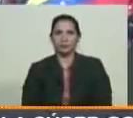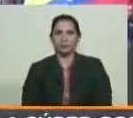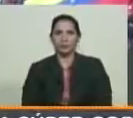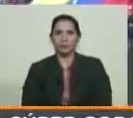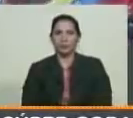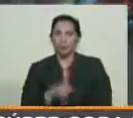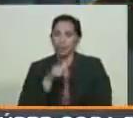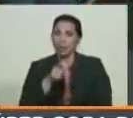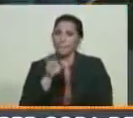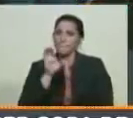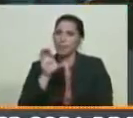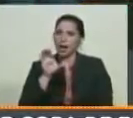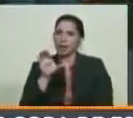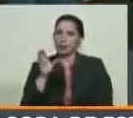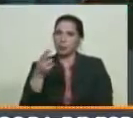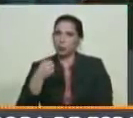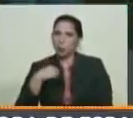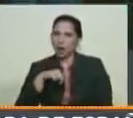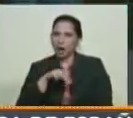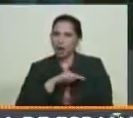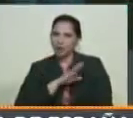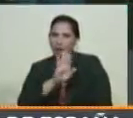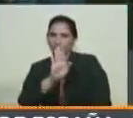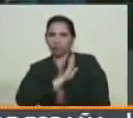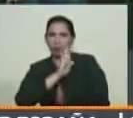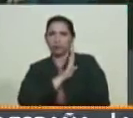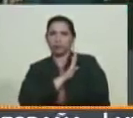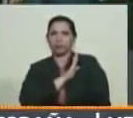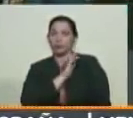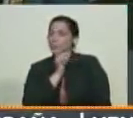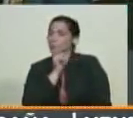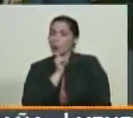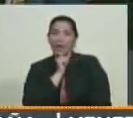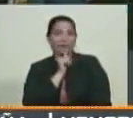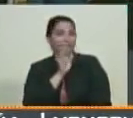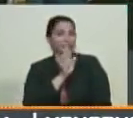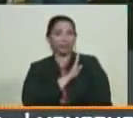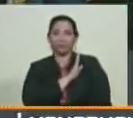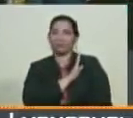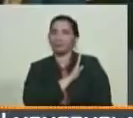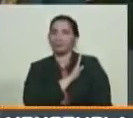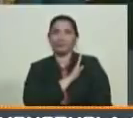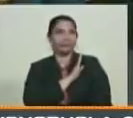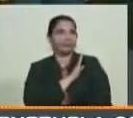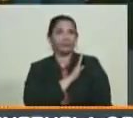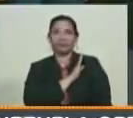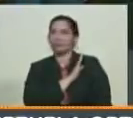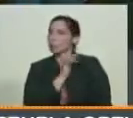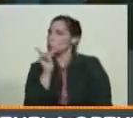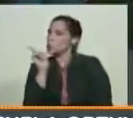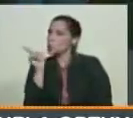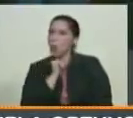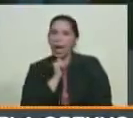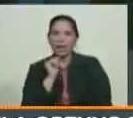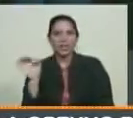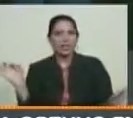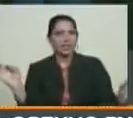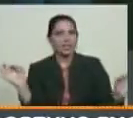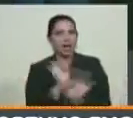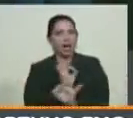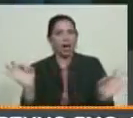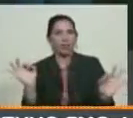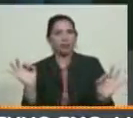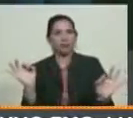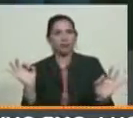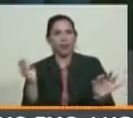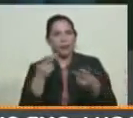Esta patria es nuestra. Si no es nuestra, no será de nadie. Y yo voy a